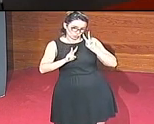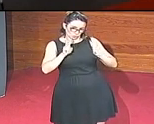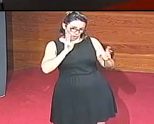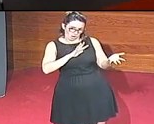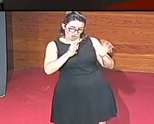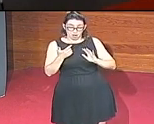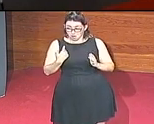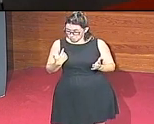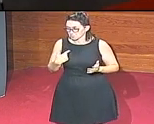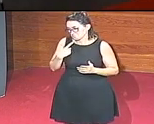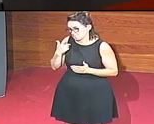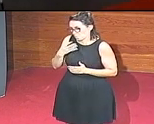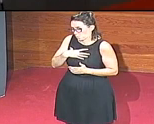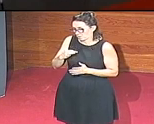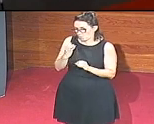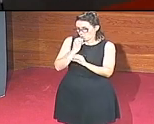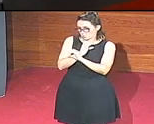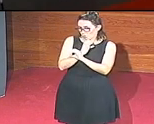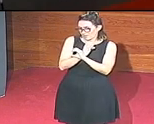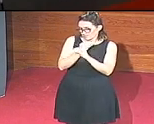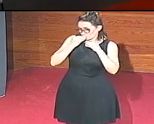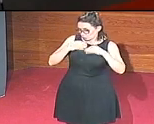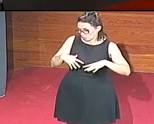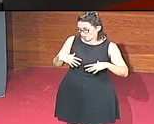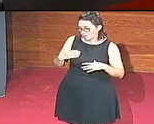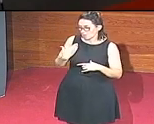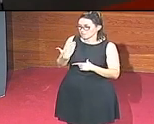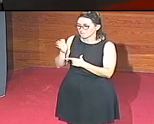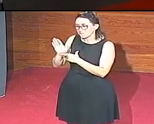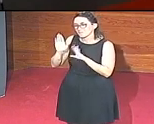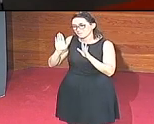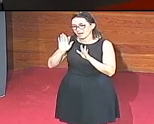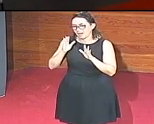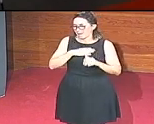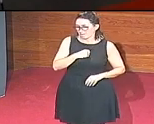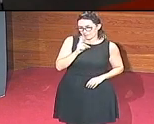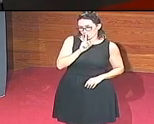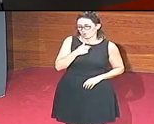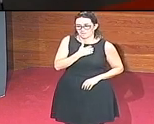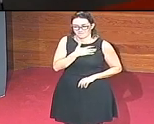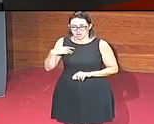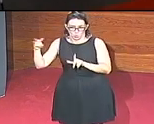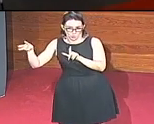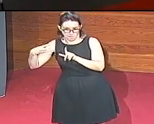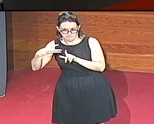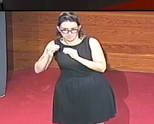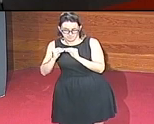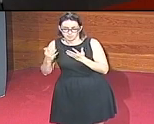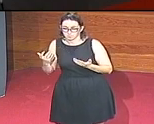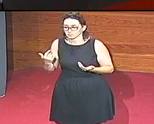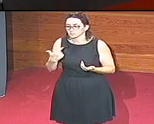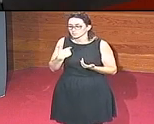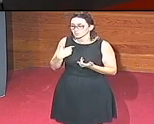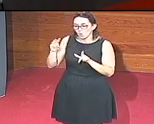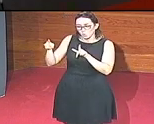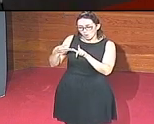cómic con esa historia pero lo planteo a hacer para la web pues tengo muy claro como quiero contarlo